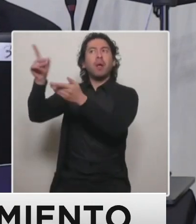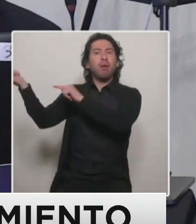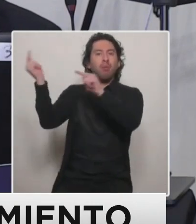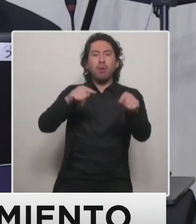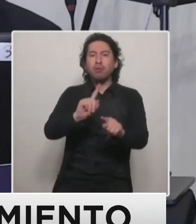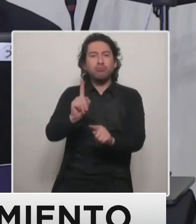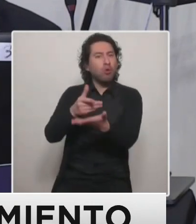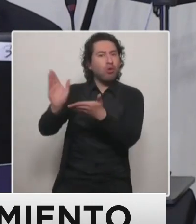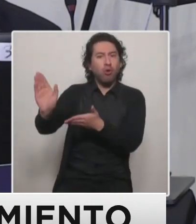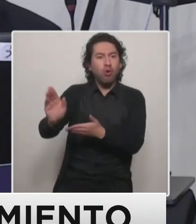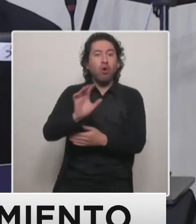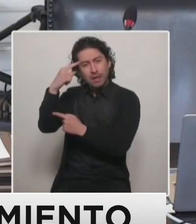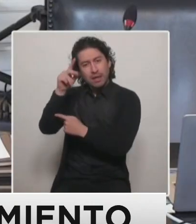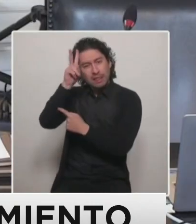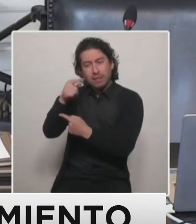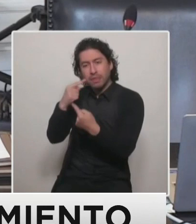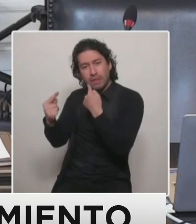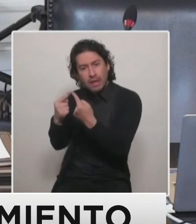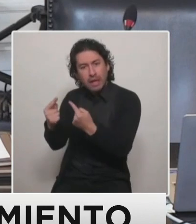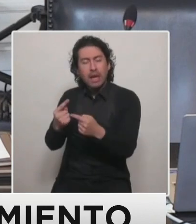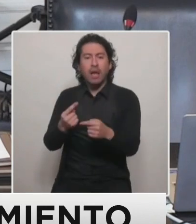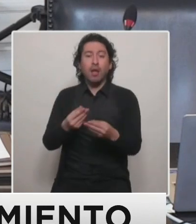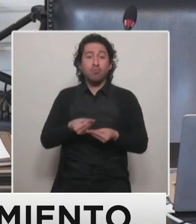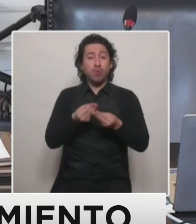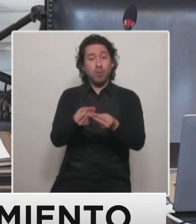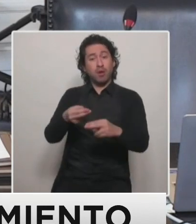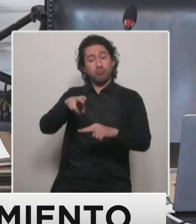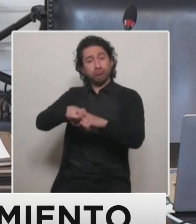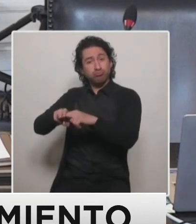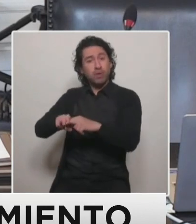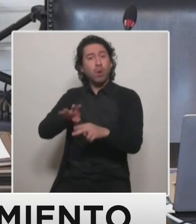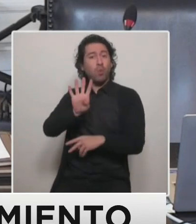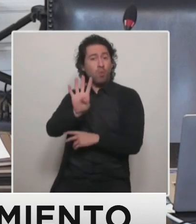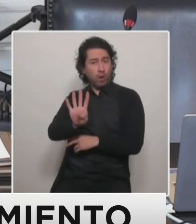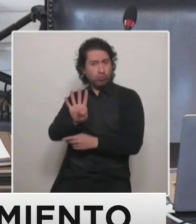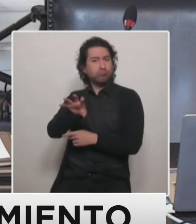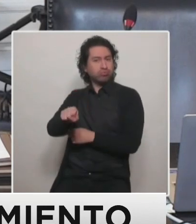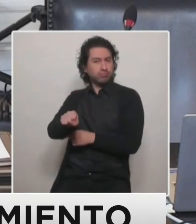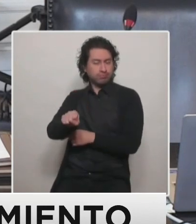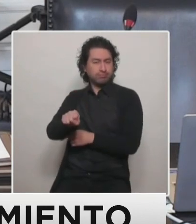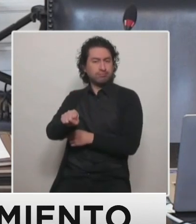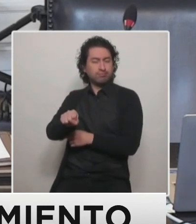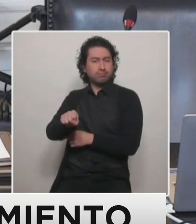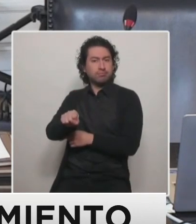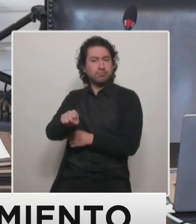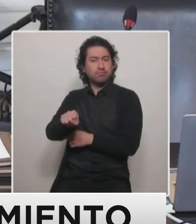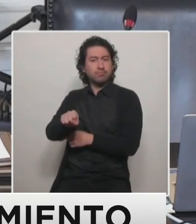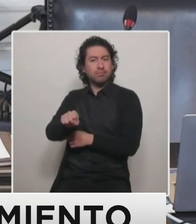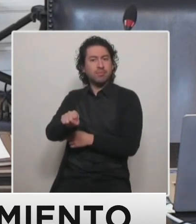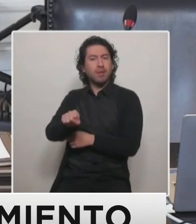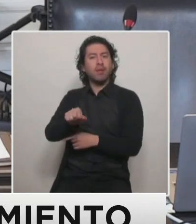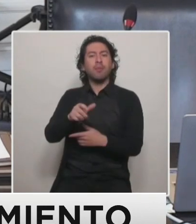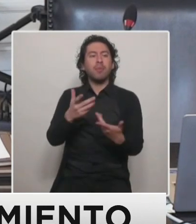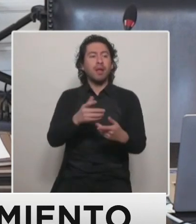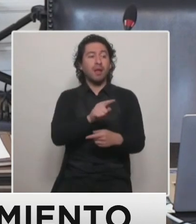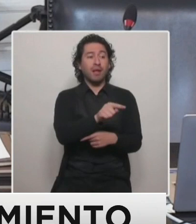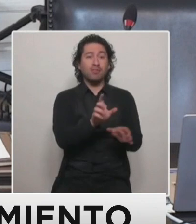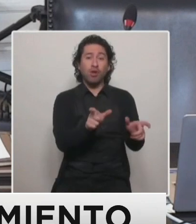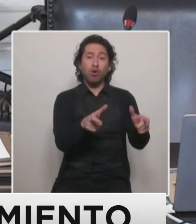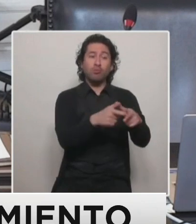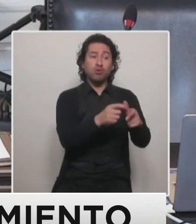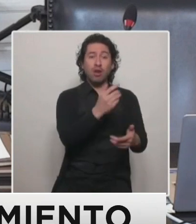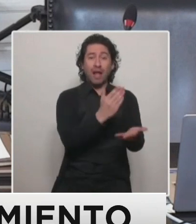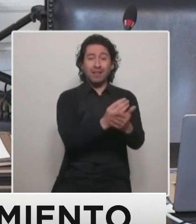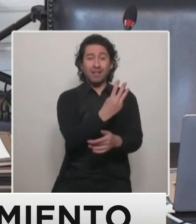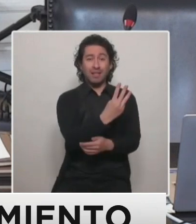lo entienden así ustedes esto de que más allá de que este derecho izquierda arriba abajo del sur del norte lo entienden así